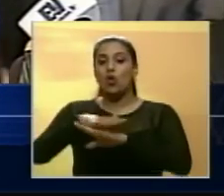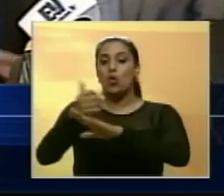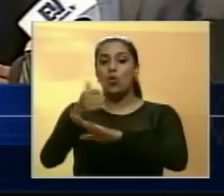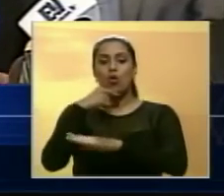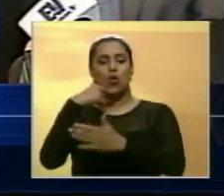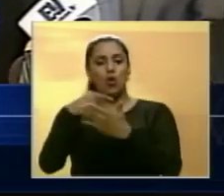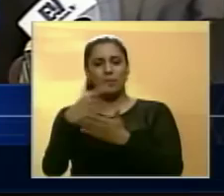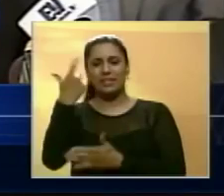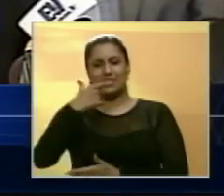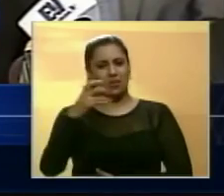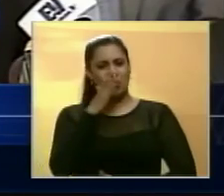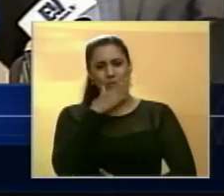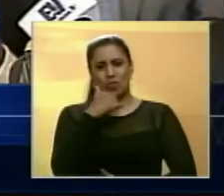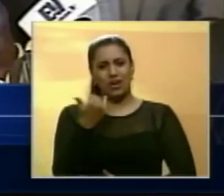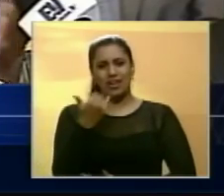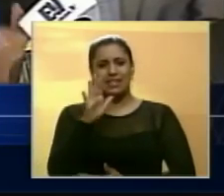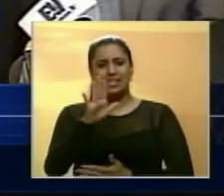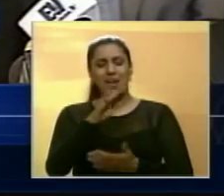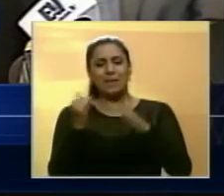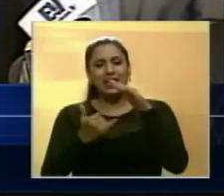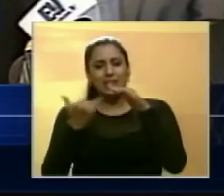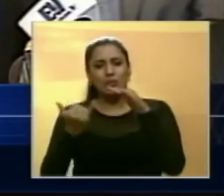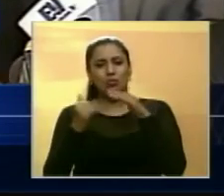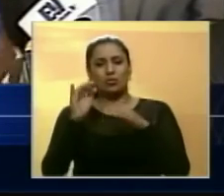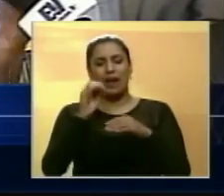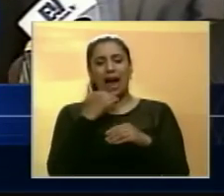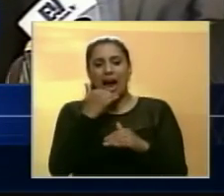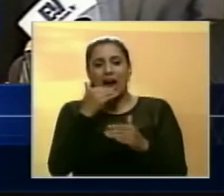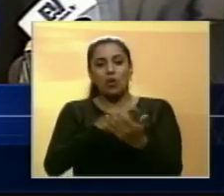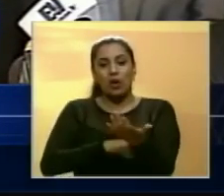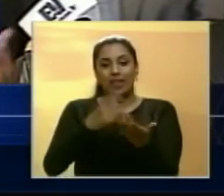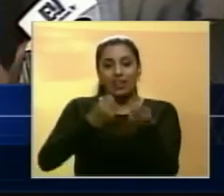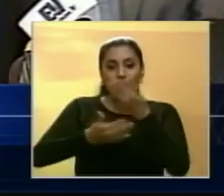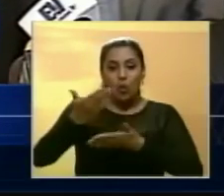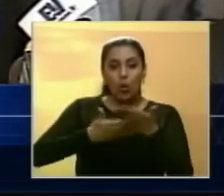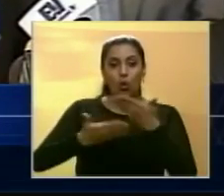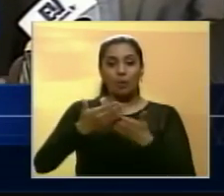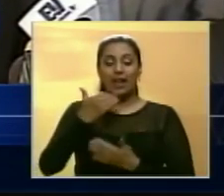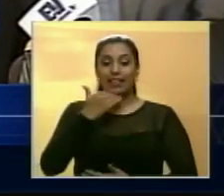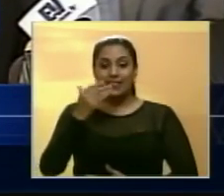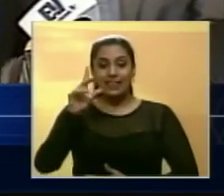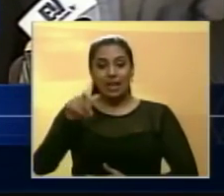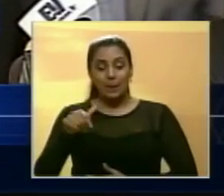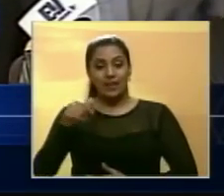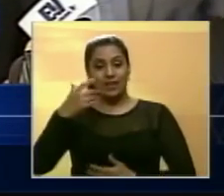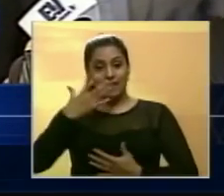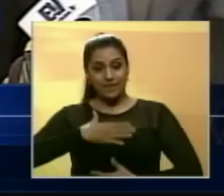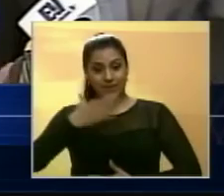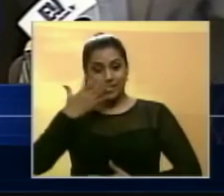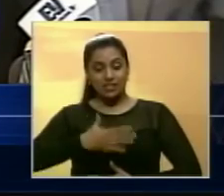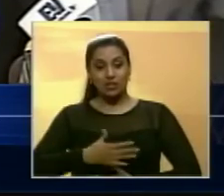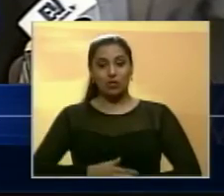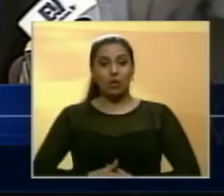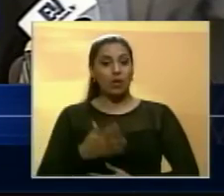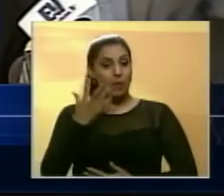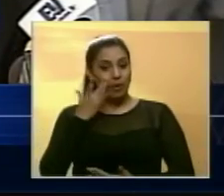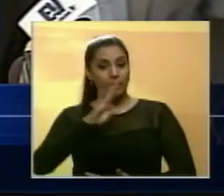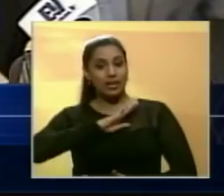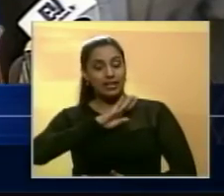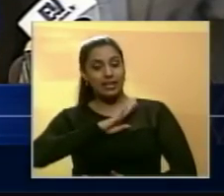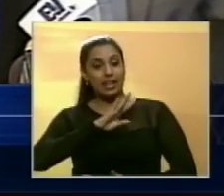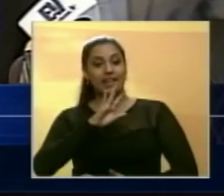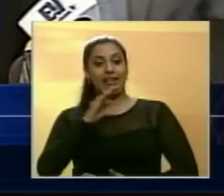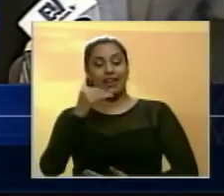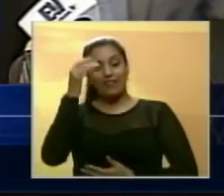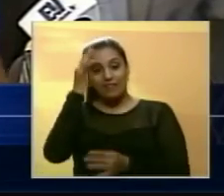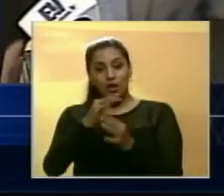ese asedio es de carácter institucional, de carácter económico e incluso de carácter físico, cosa de la que pueden dar